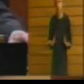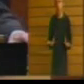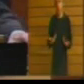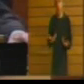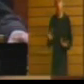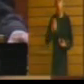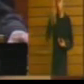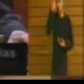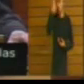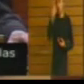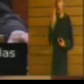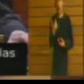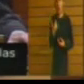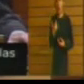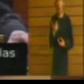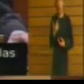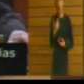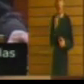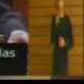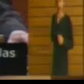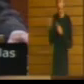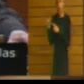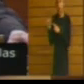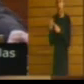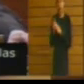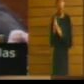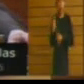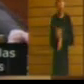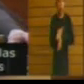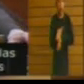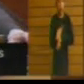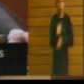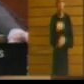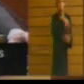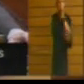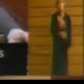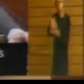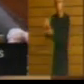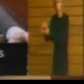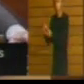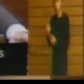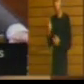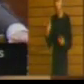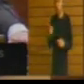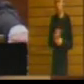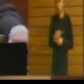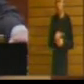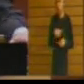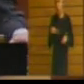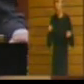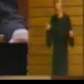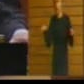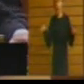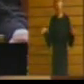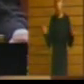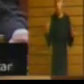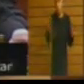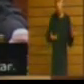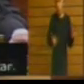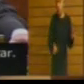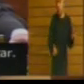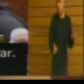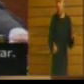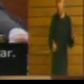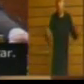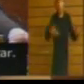O también saber qué sesiones semanales tienen en cada uno de los centros educativos a los que pueden optar. O eso no es